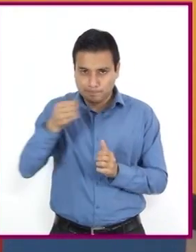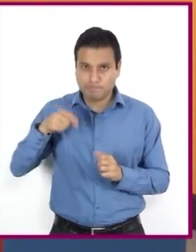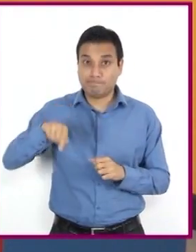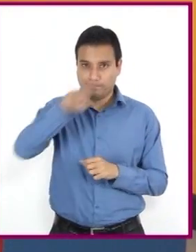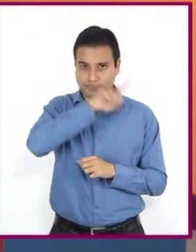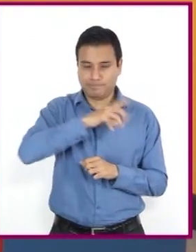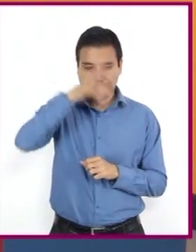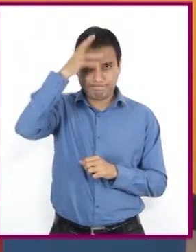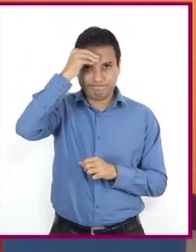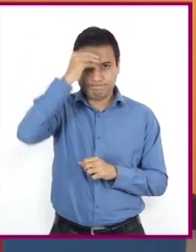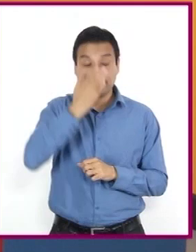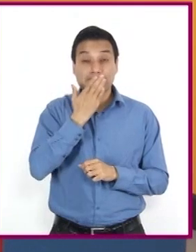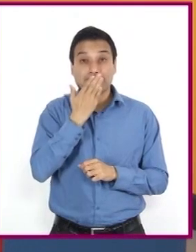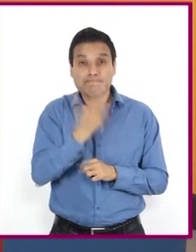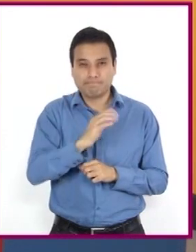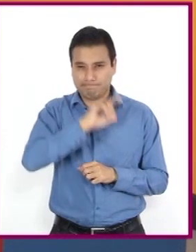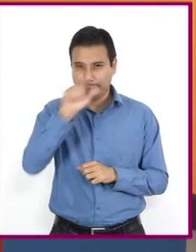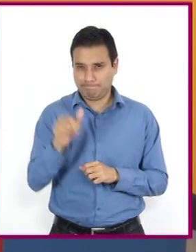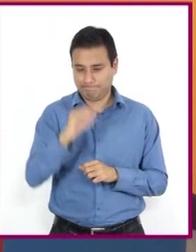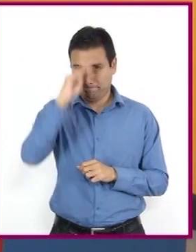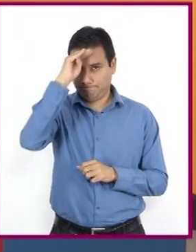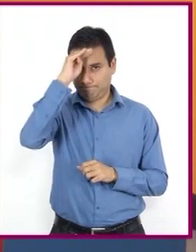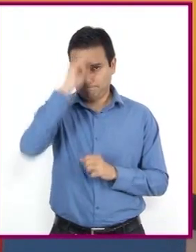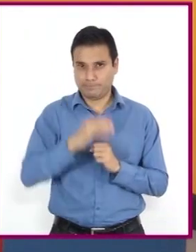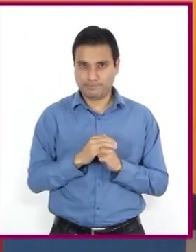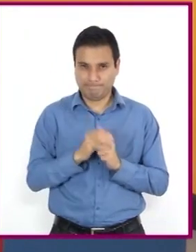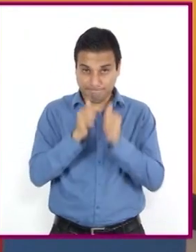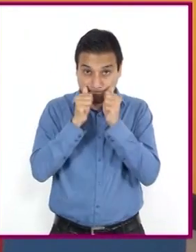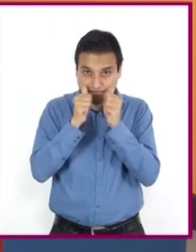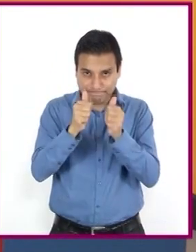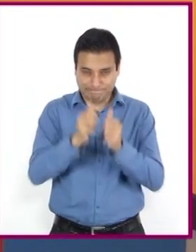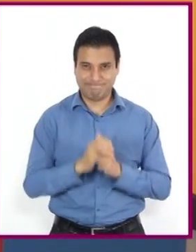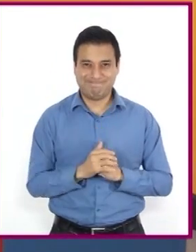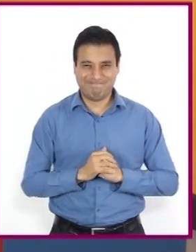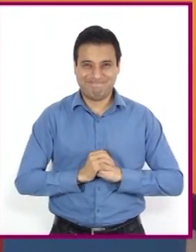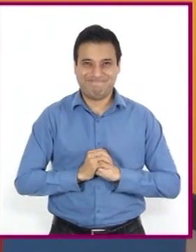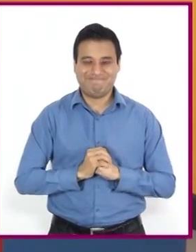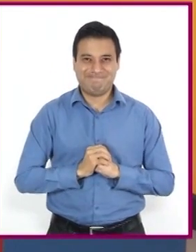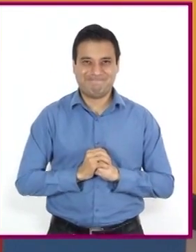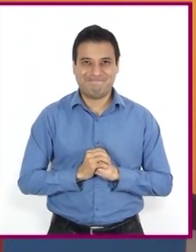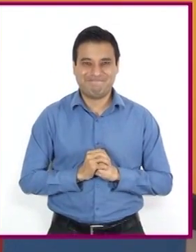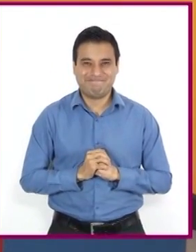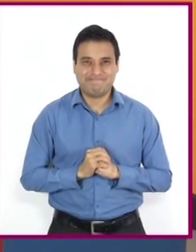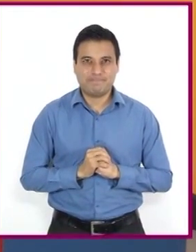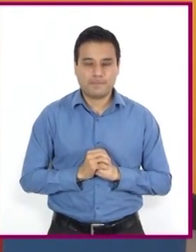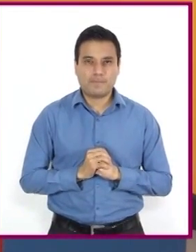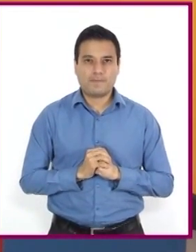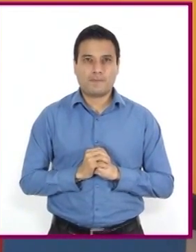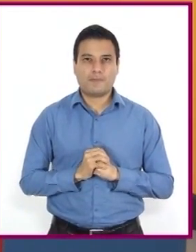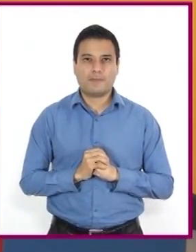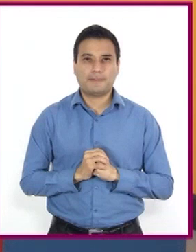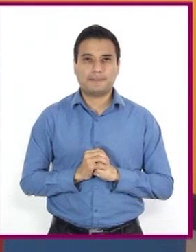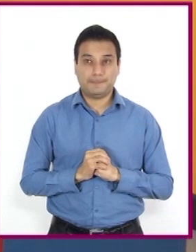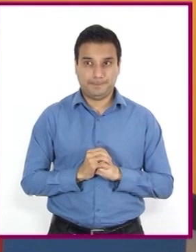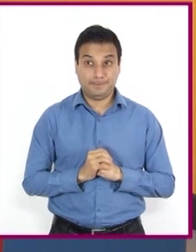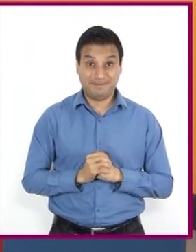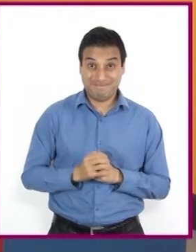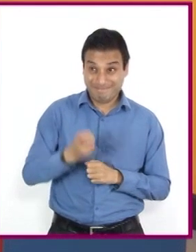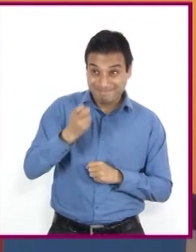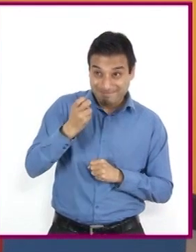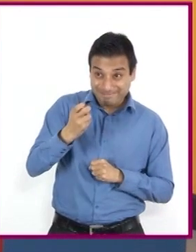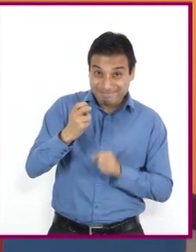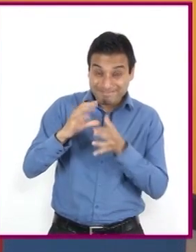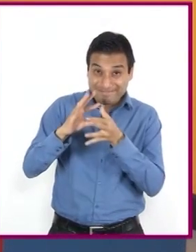bien, reflexiónenlo y sigan poniendo atención. Ahora, utilicemos ese mismo